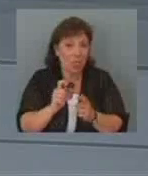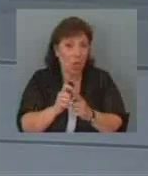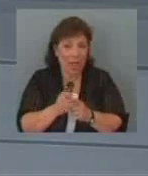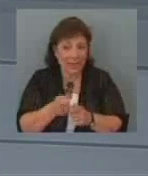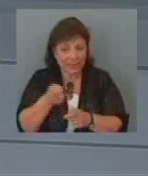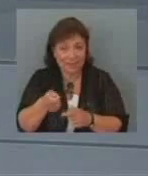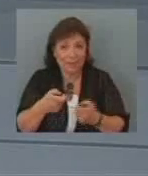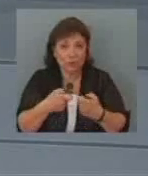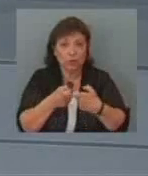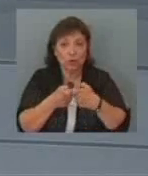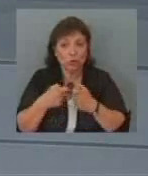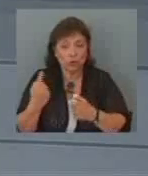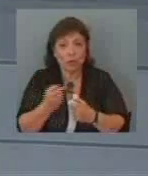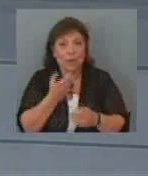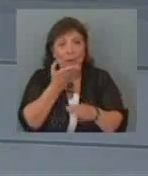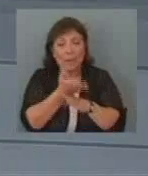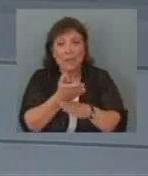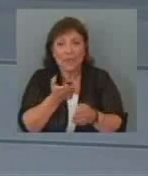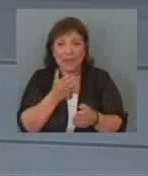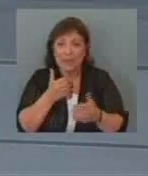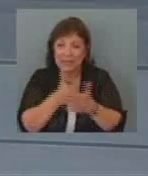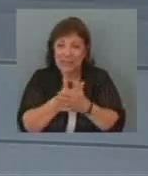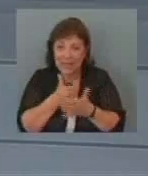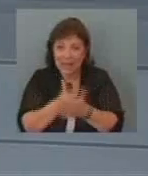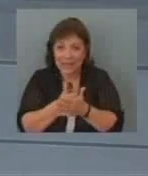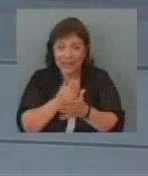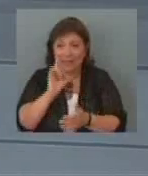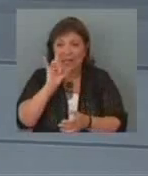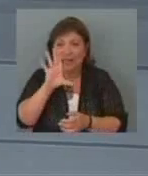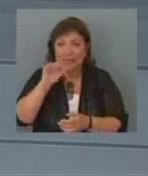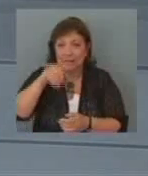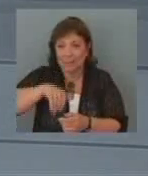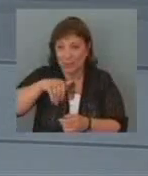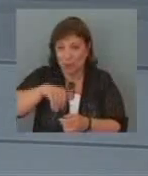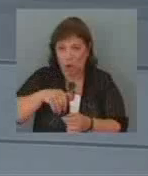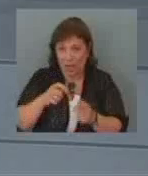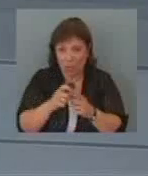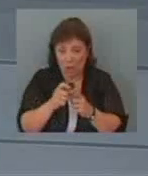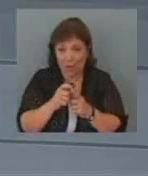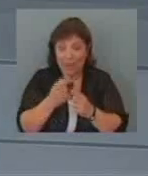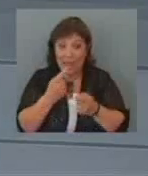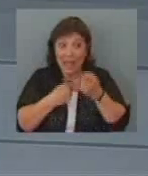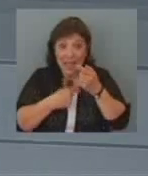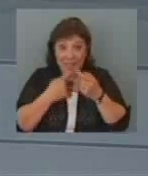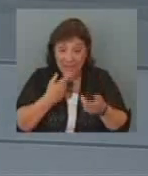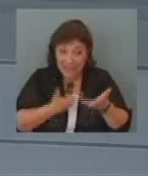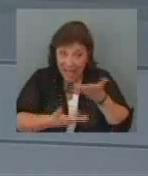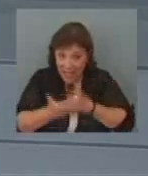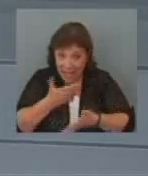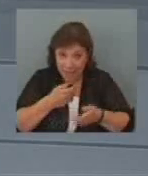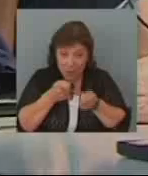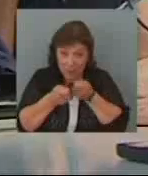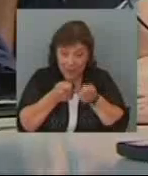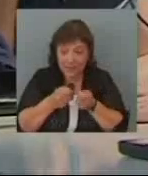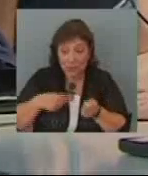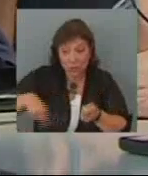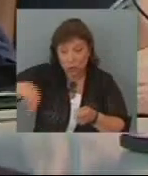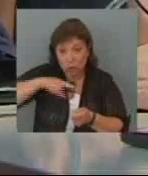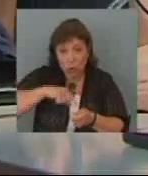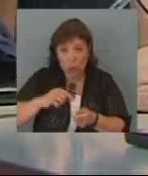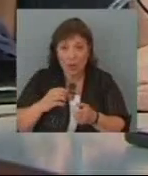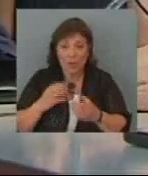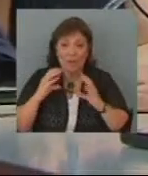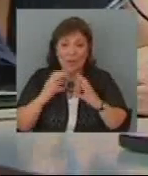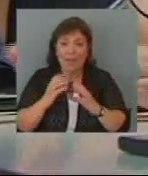los cooperativistas estaban solicitando un préstamo cercano a los $15 millones. Sí, a cambio de este préstamo, los trabajadores pondrán